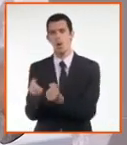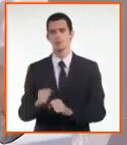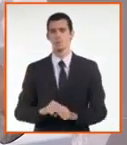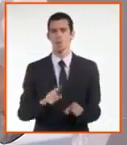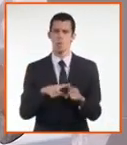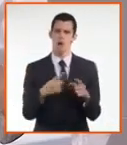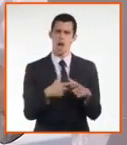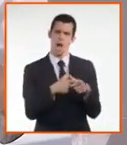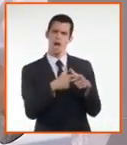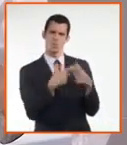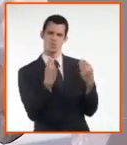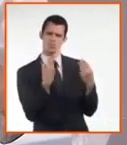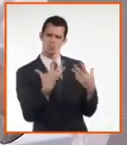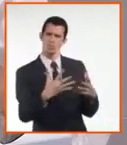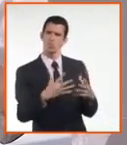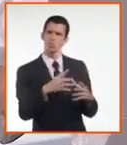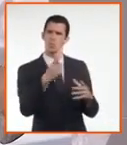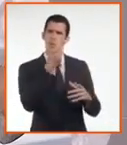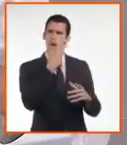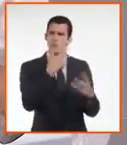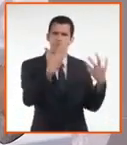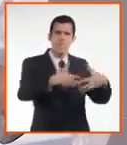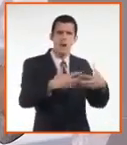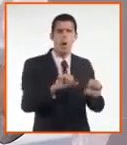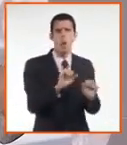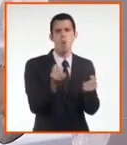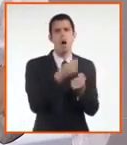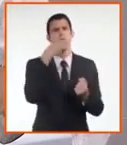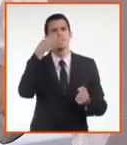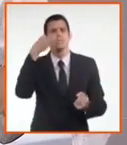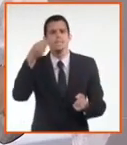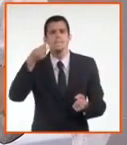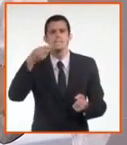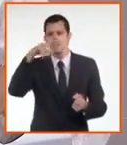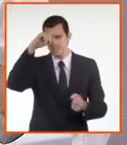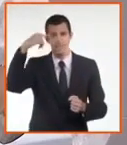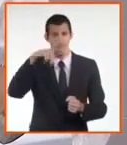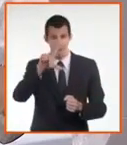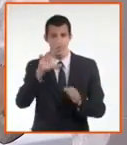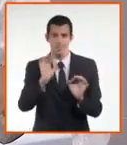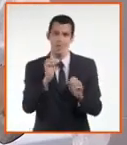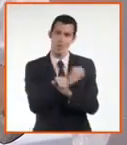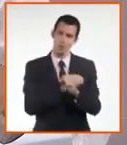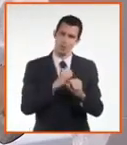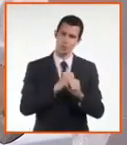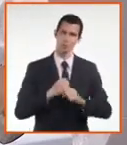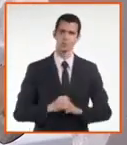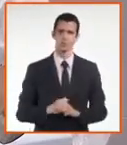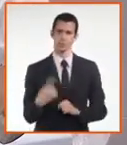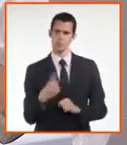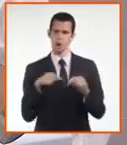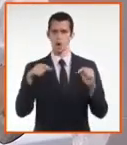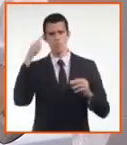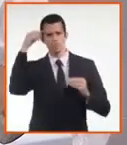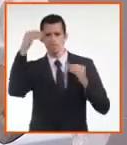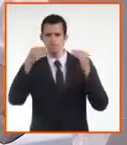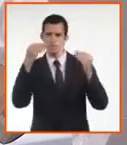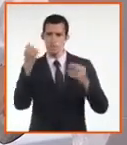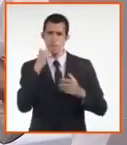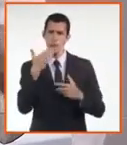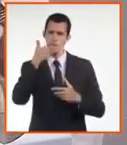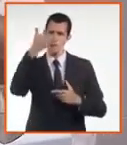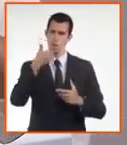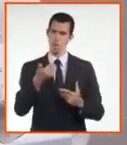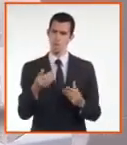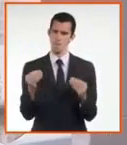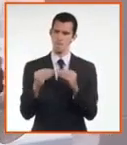trabaja con el ministerio de energía y minas y directamente con el grupo en sal tenemos un crá listo un cristalizador hoy en el oriente del